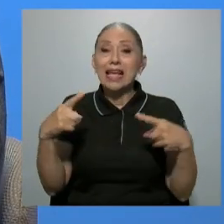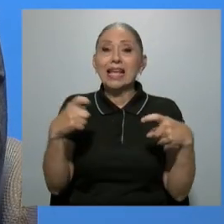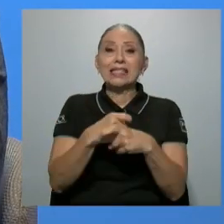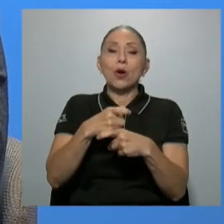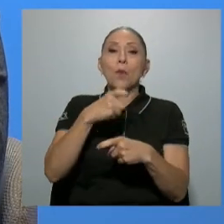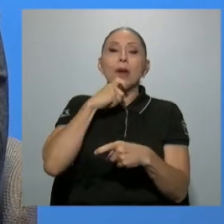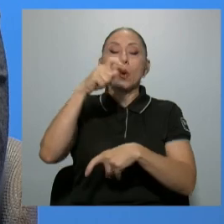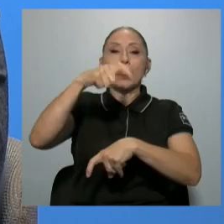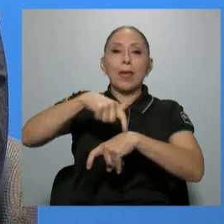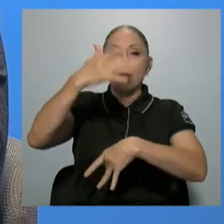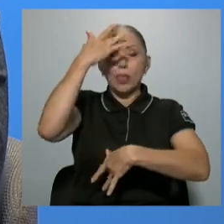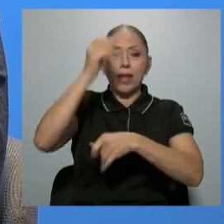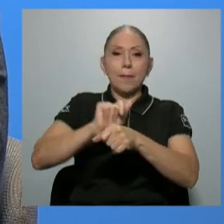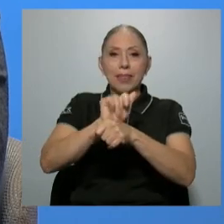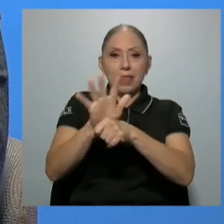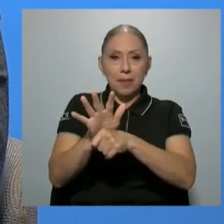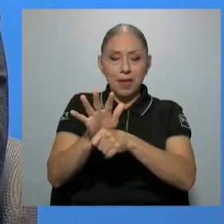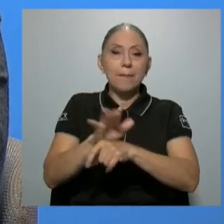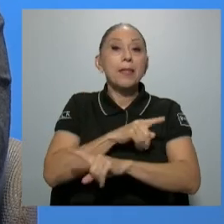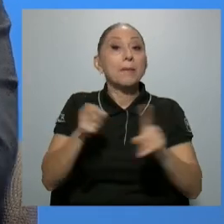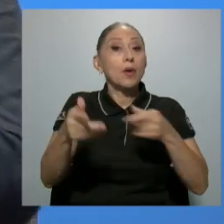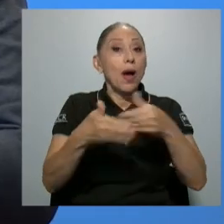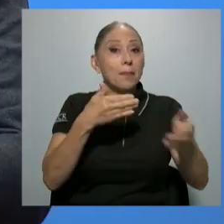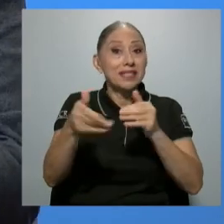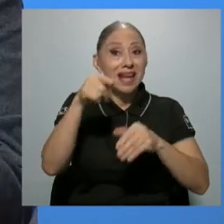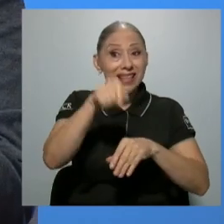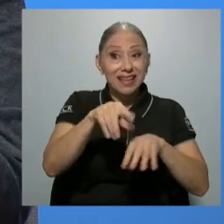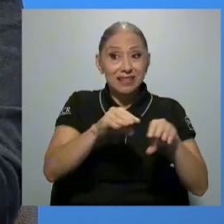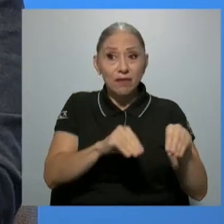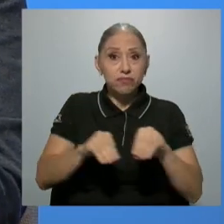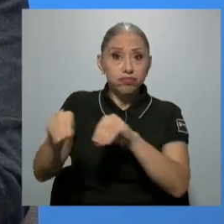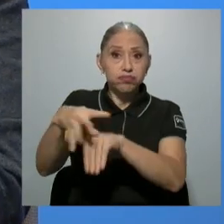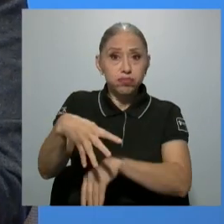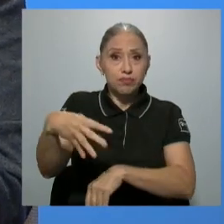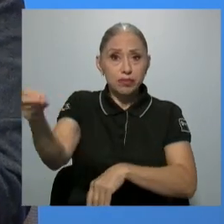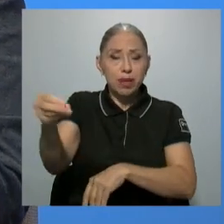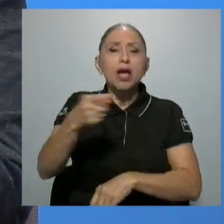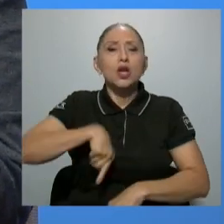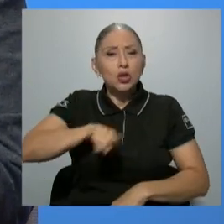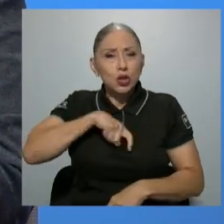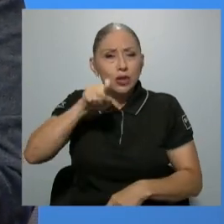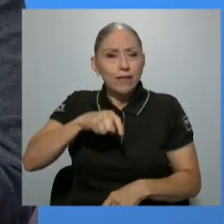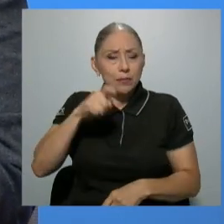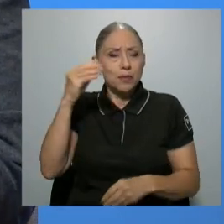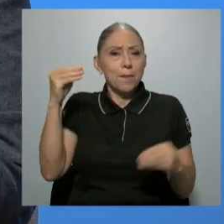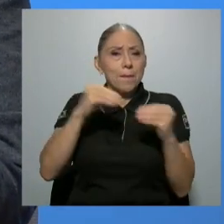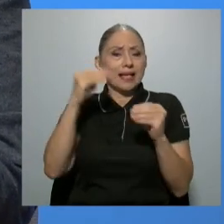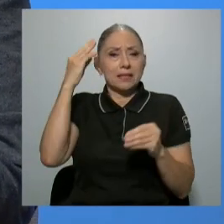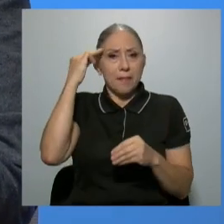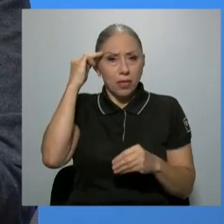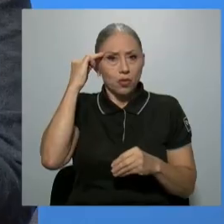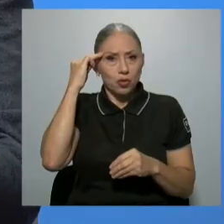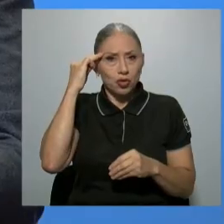pandemia. Yo creo que a pesar de eso tenemos que ser un poco más maduros y observar en general que a pesar de